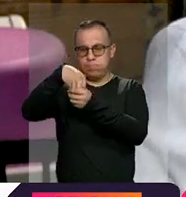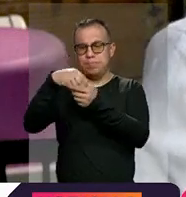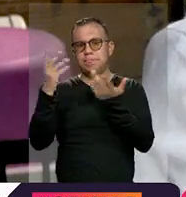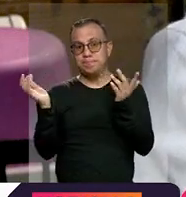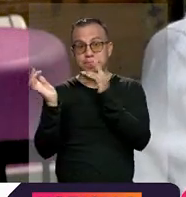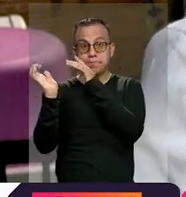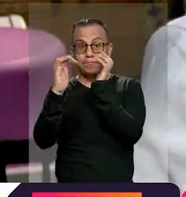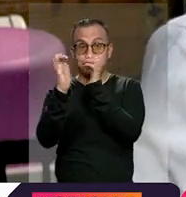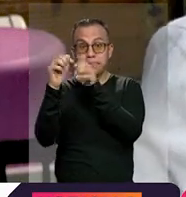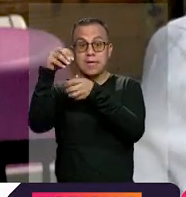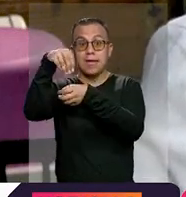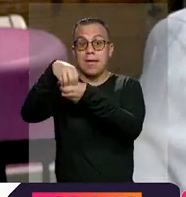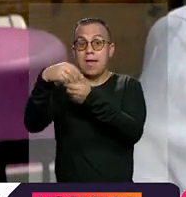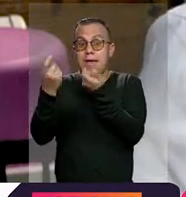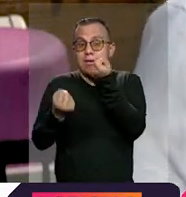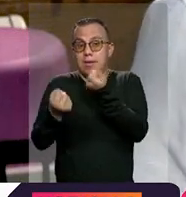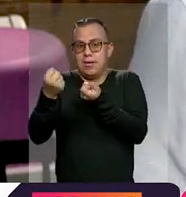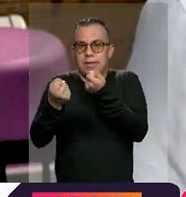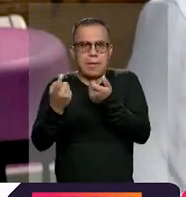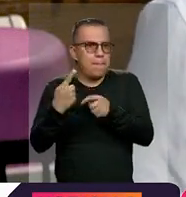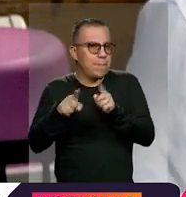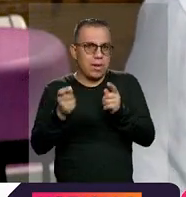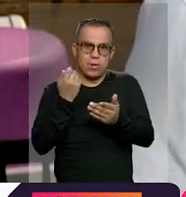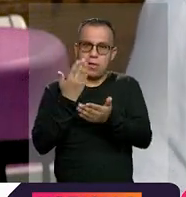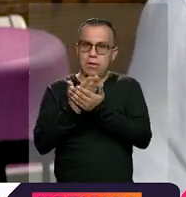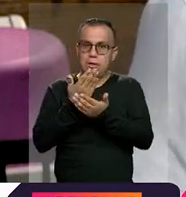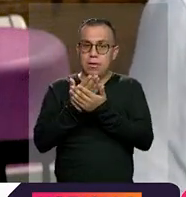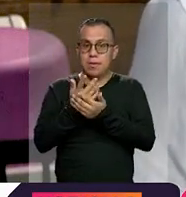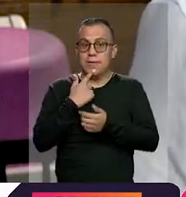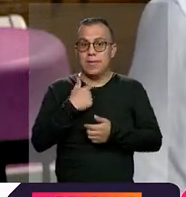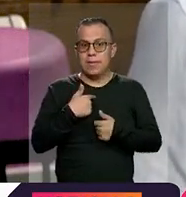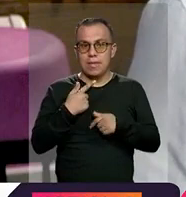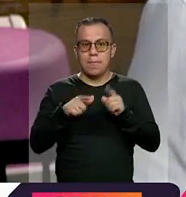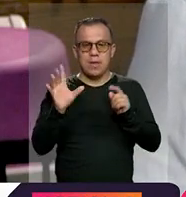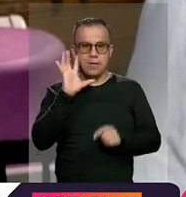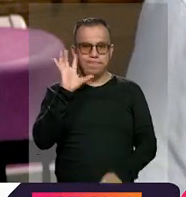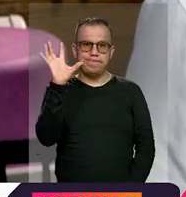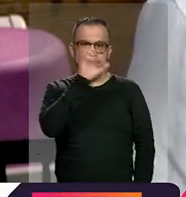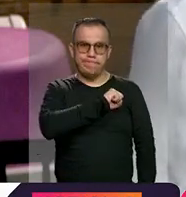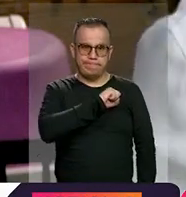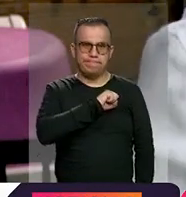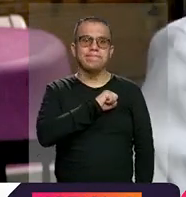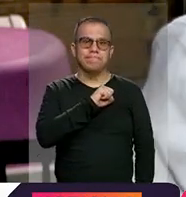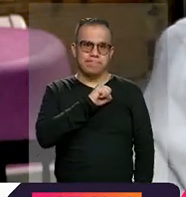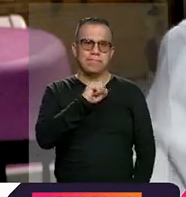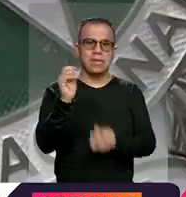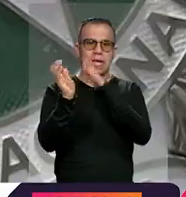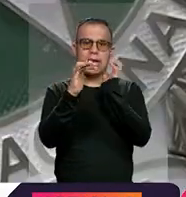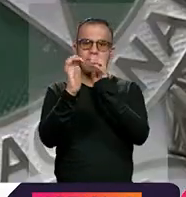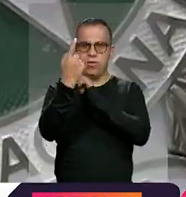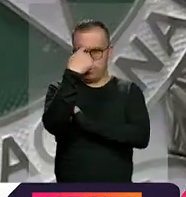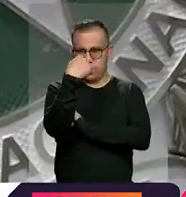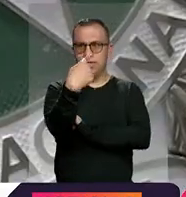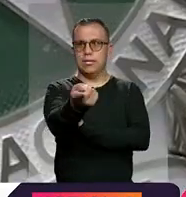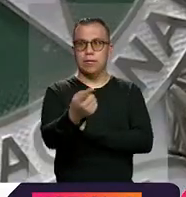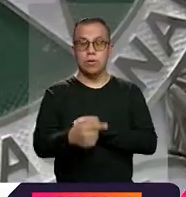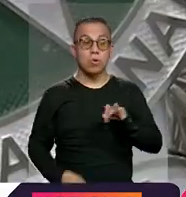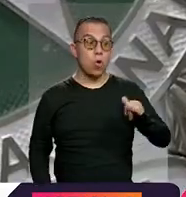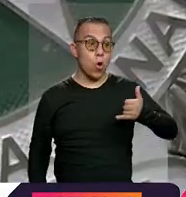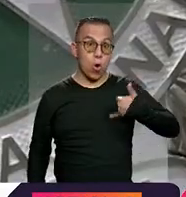Que como que no me podía decir, pero que todo el mundo allá sabía qué camión era. Que este